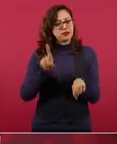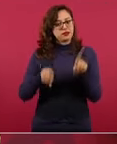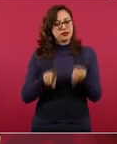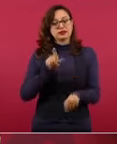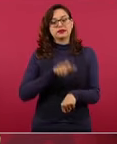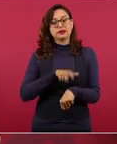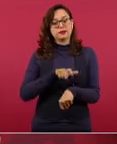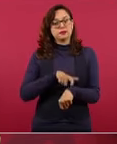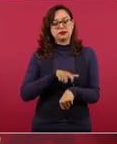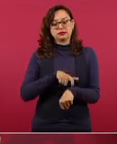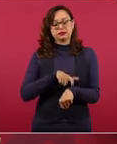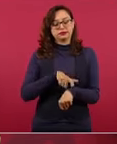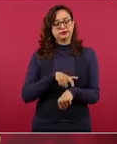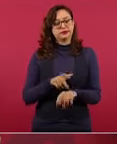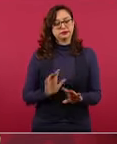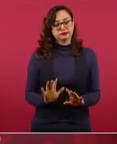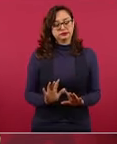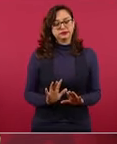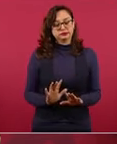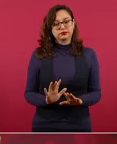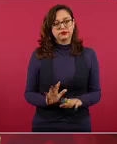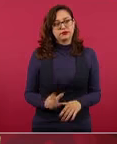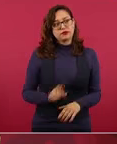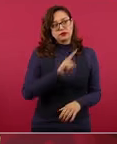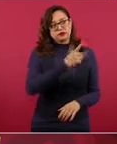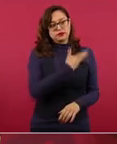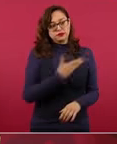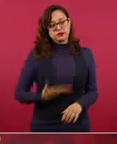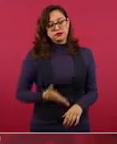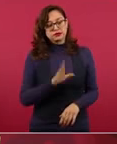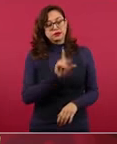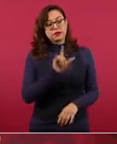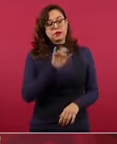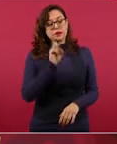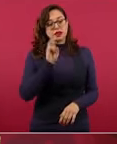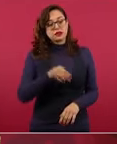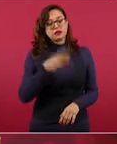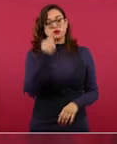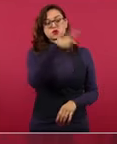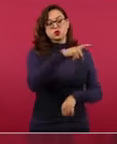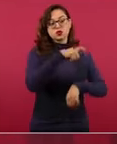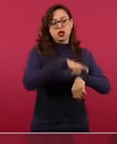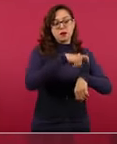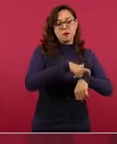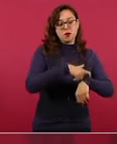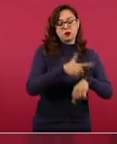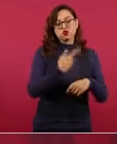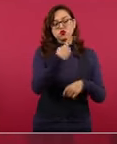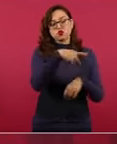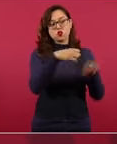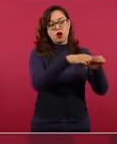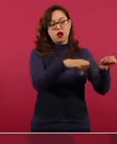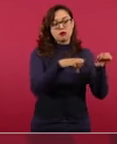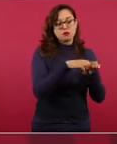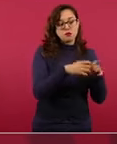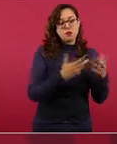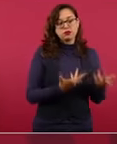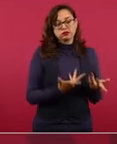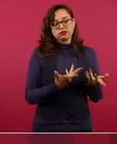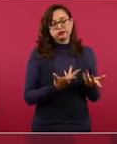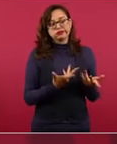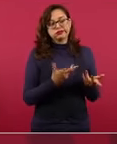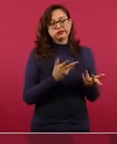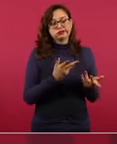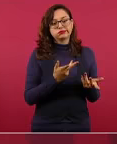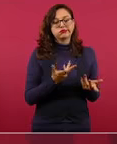entonces el tiempo que disponga el presidente baile en su equipo nosotros vemos